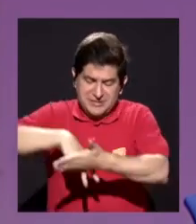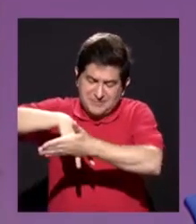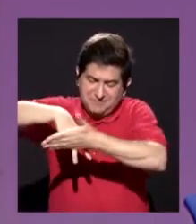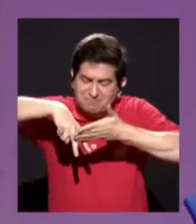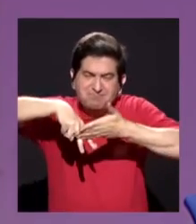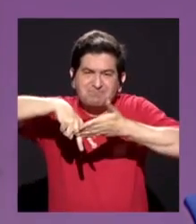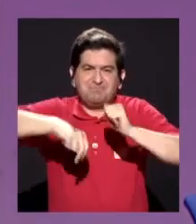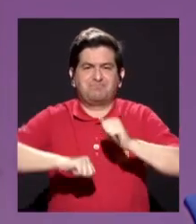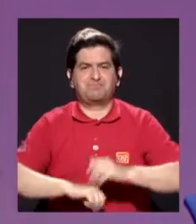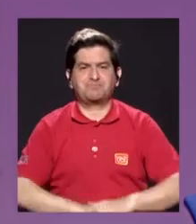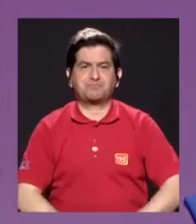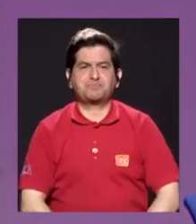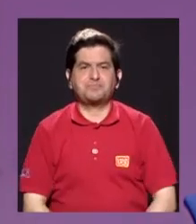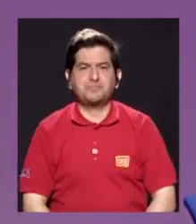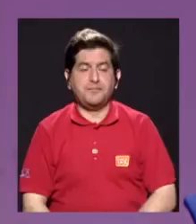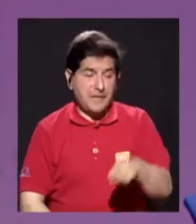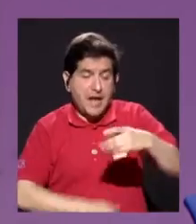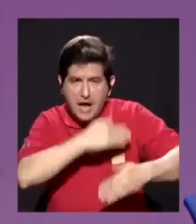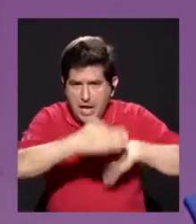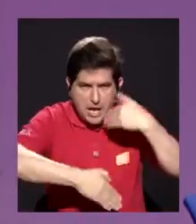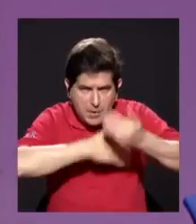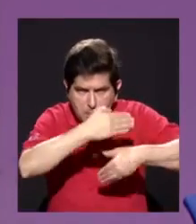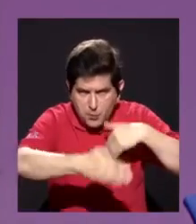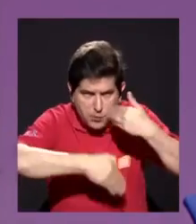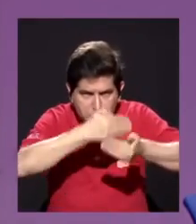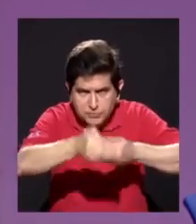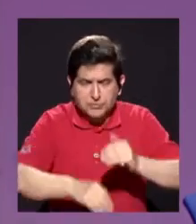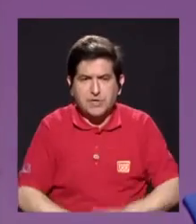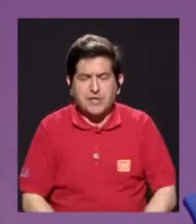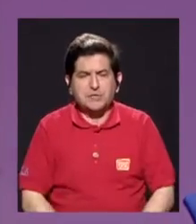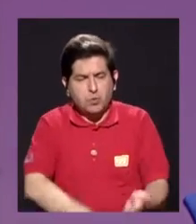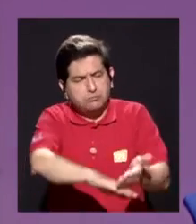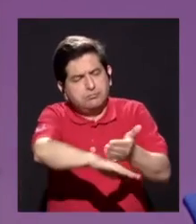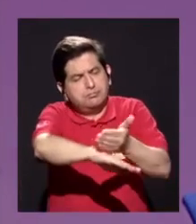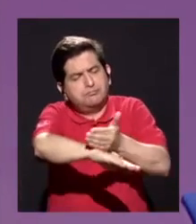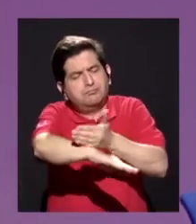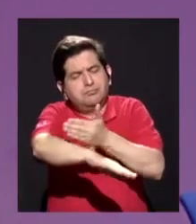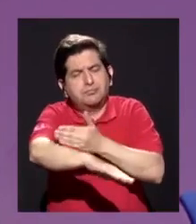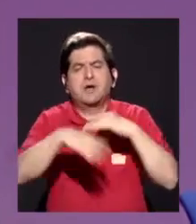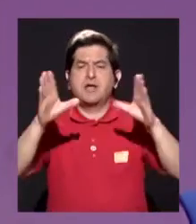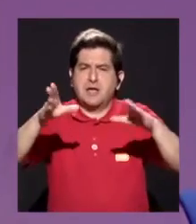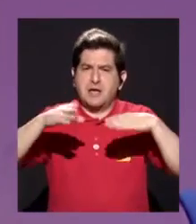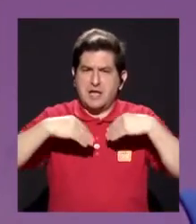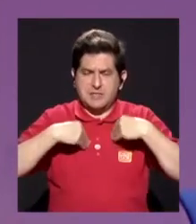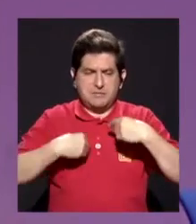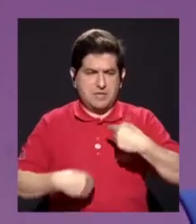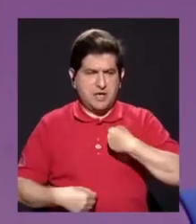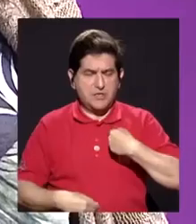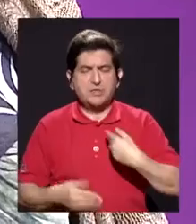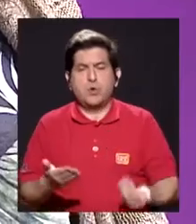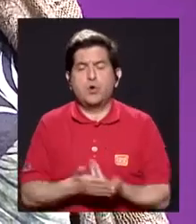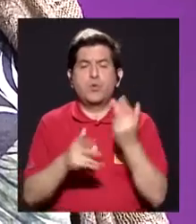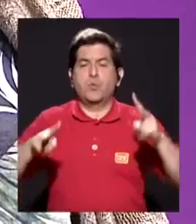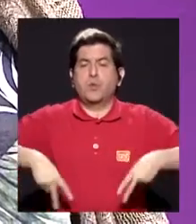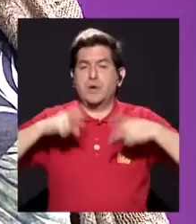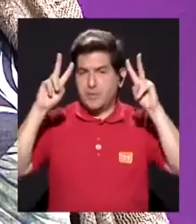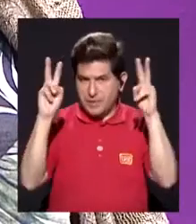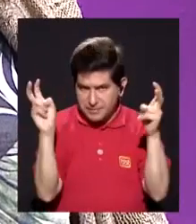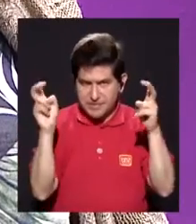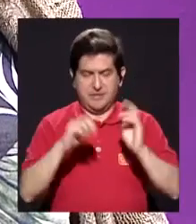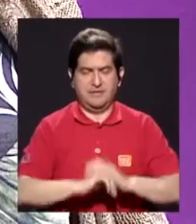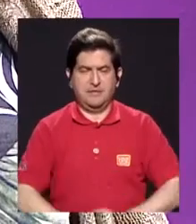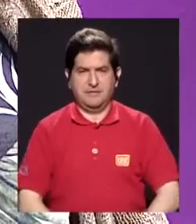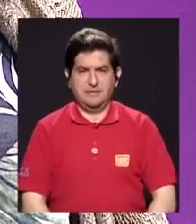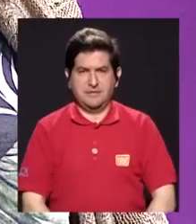¿verdad? Entonces, en ese proceso de recuperación y de aceptación, de estarme adaptando a esa nueva vida, pues